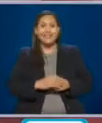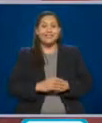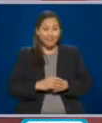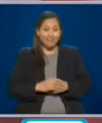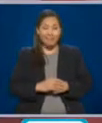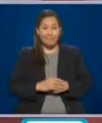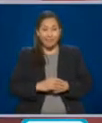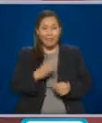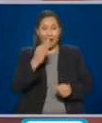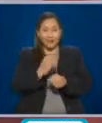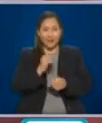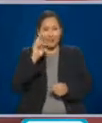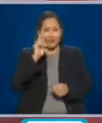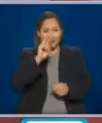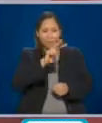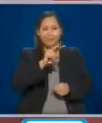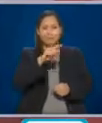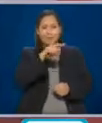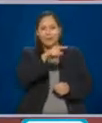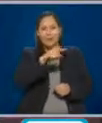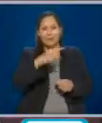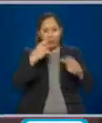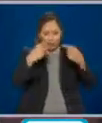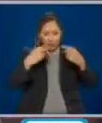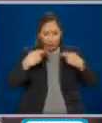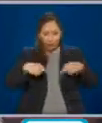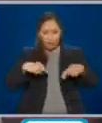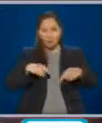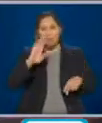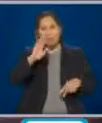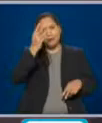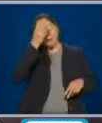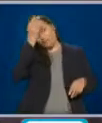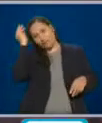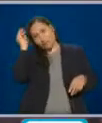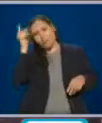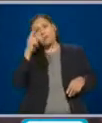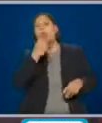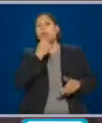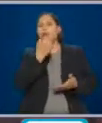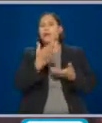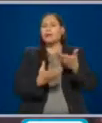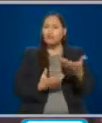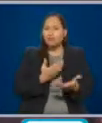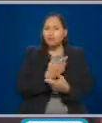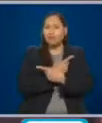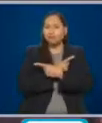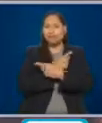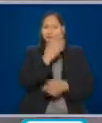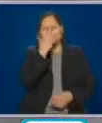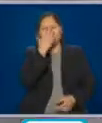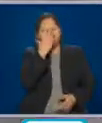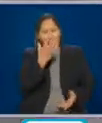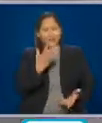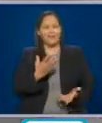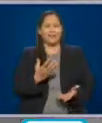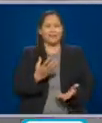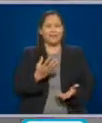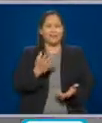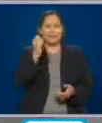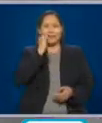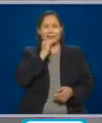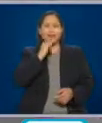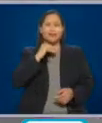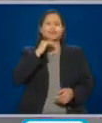estamos difícil. viendo en pantalla, tiene un poco un look como de Elvis Presley, Totalmente. pero caballero, Sí, se parecía. serio, Sí, ¿no? Como claro. con la